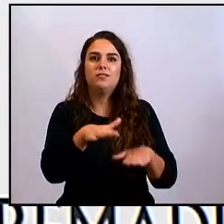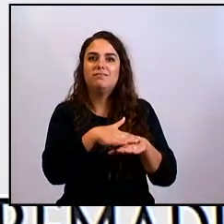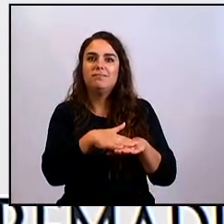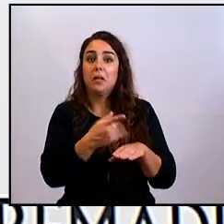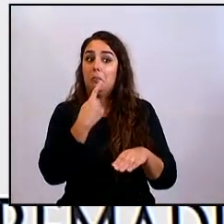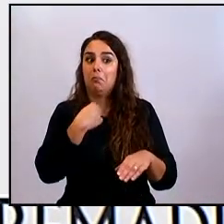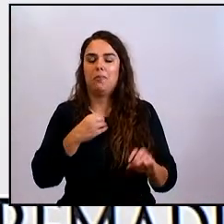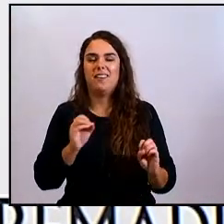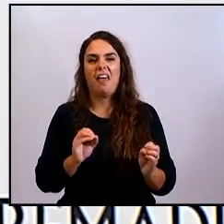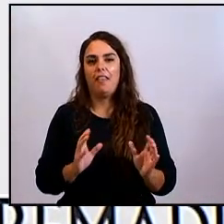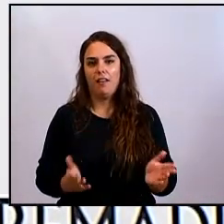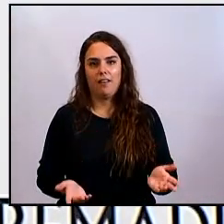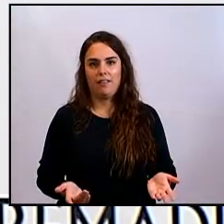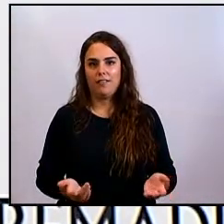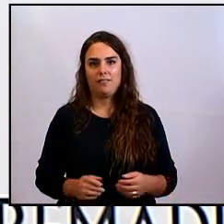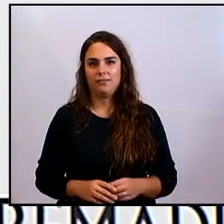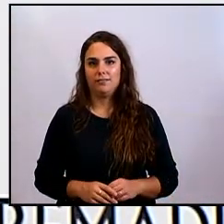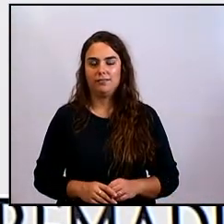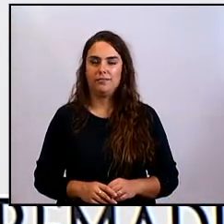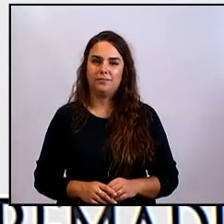recibido.